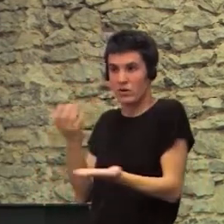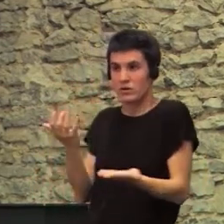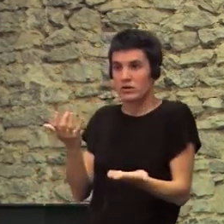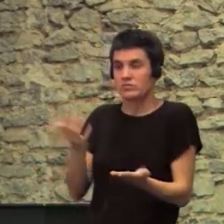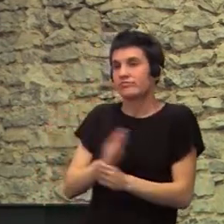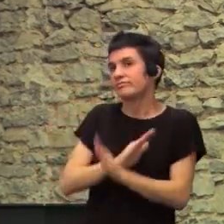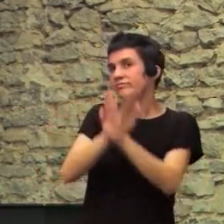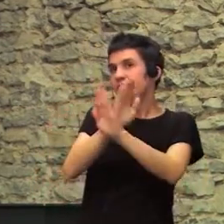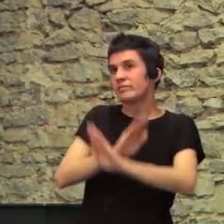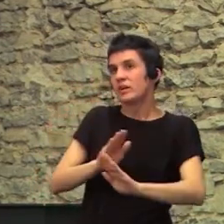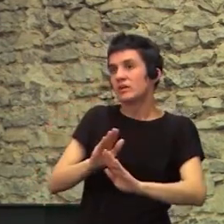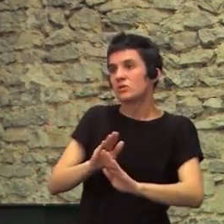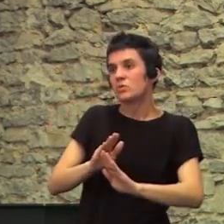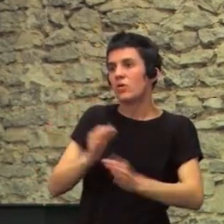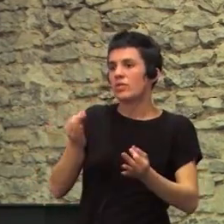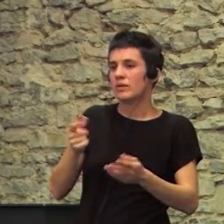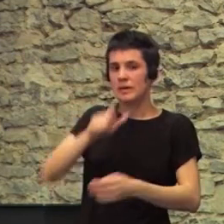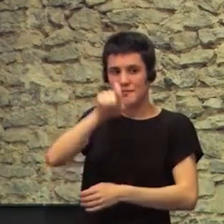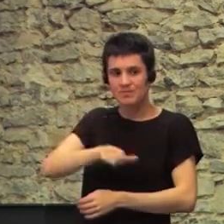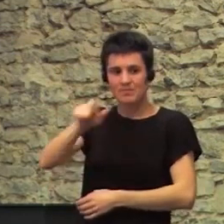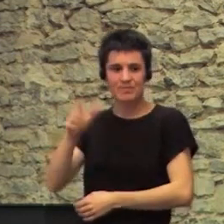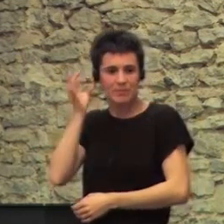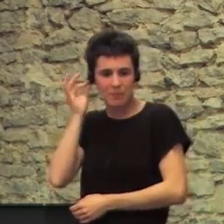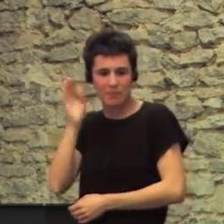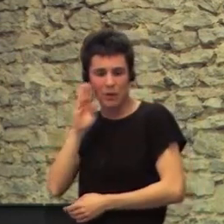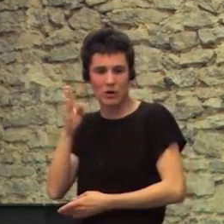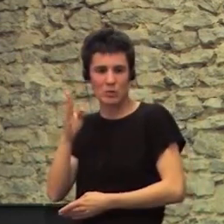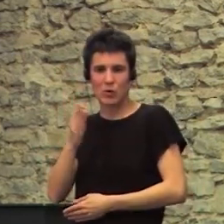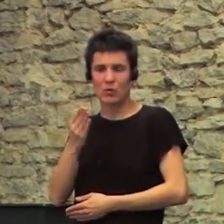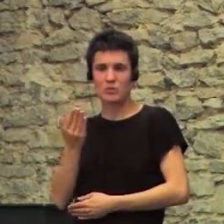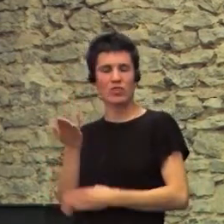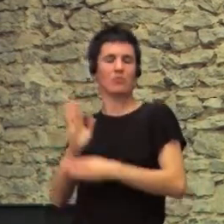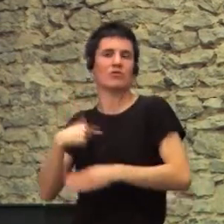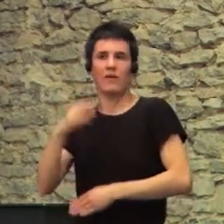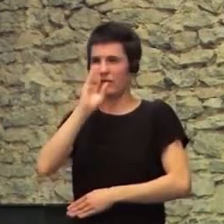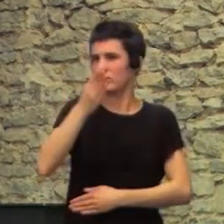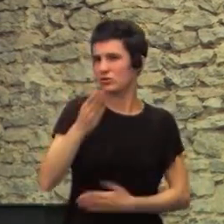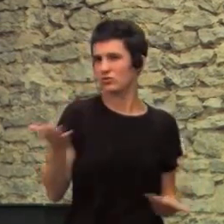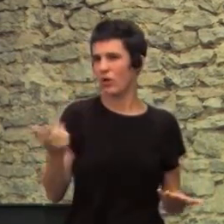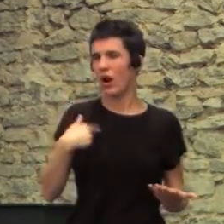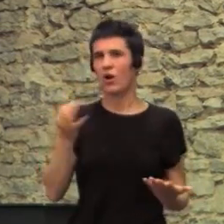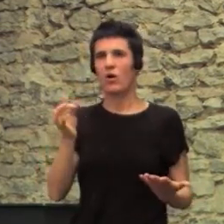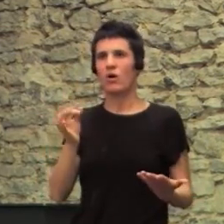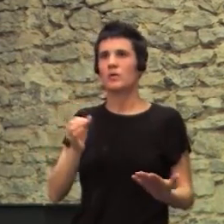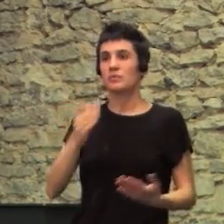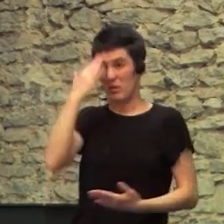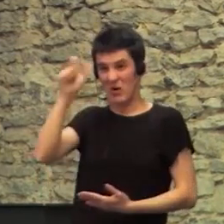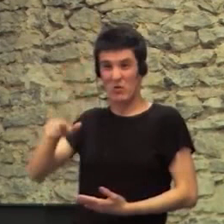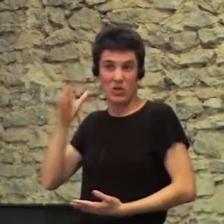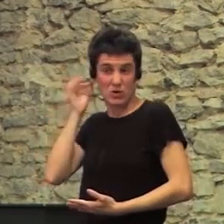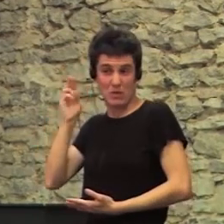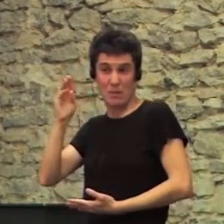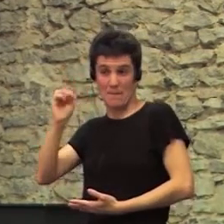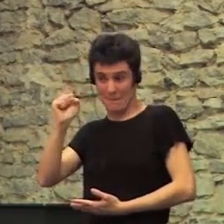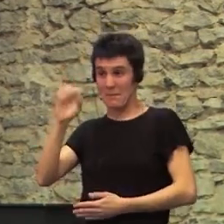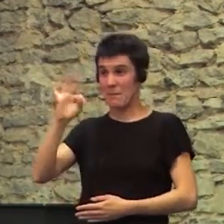que ha sido... han tenido que mostrar pues lo heterosexuales que eran, lo mucho que le... Me acuerdo María José Martínez Patiño, que tuvo que decir